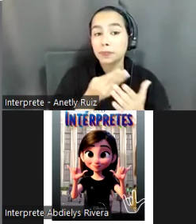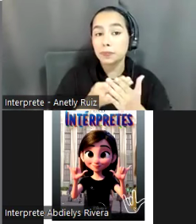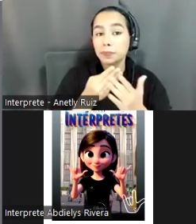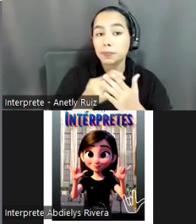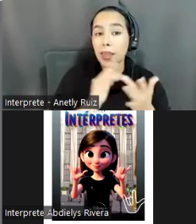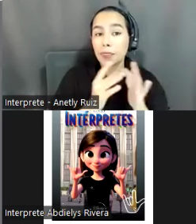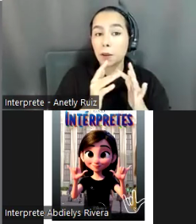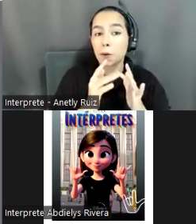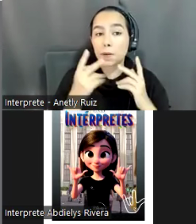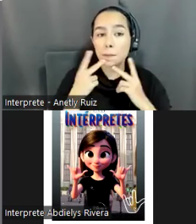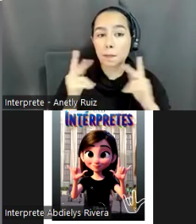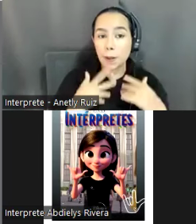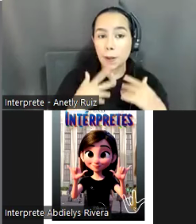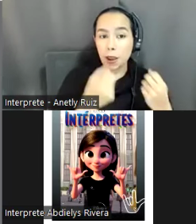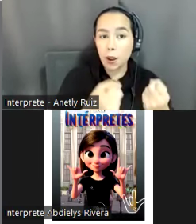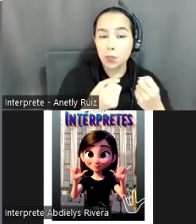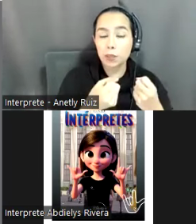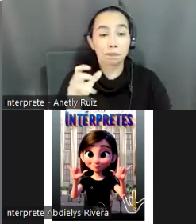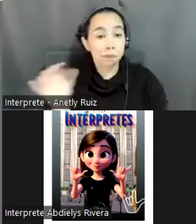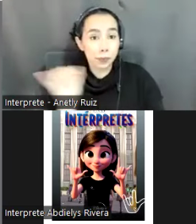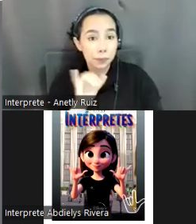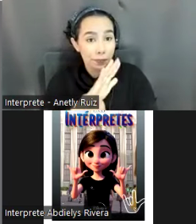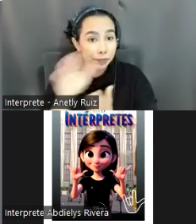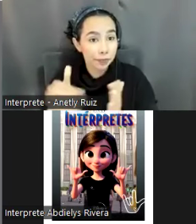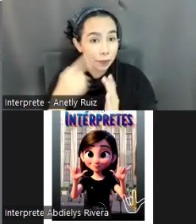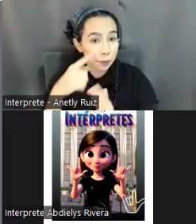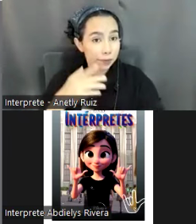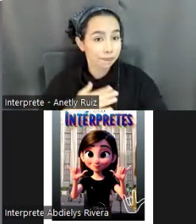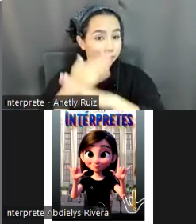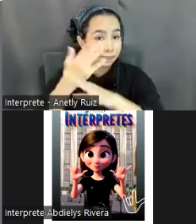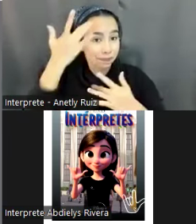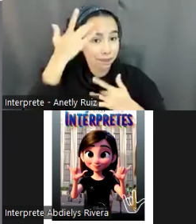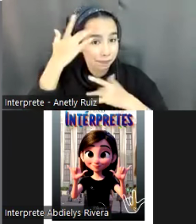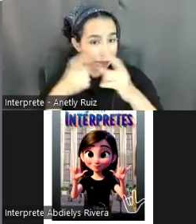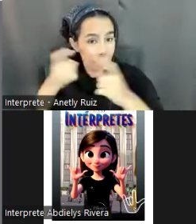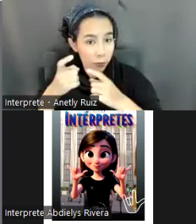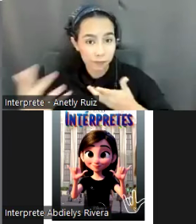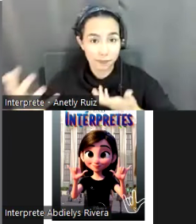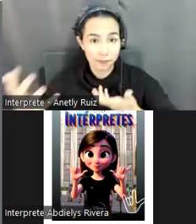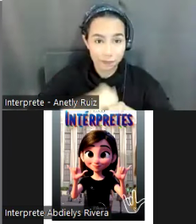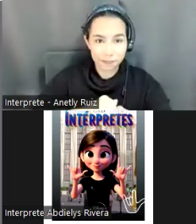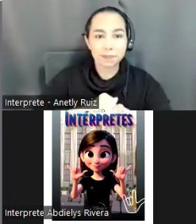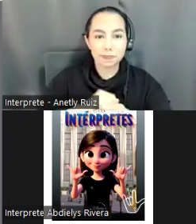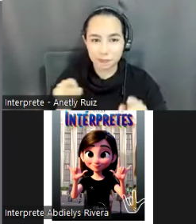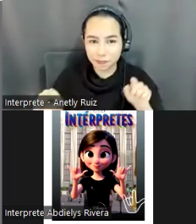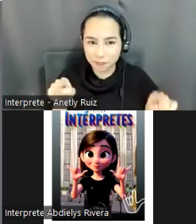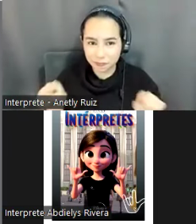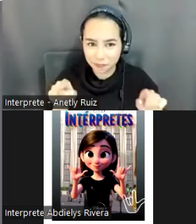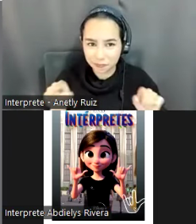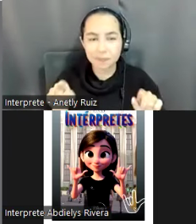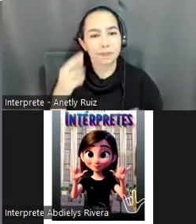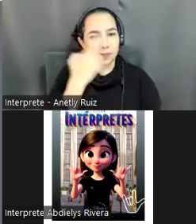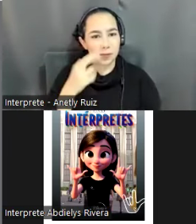través de una colaboración con los Centros para el Control y Prevención de Enfermedades, CDC. Como guías